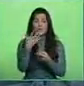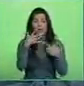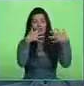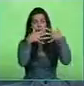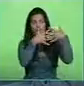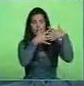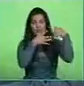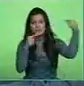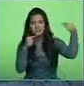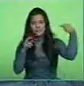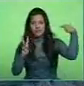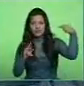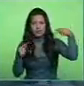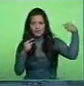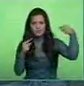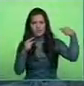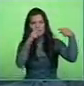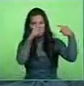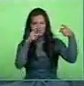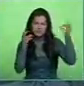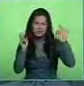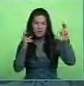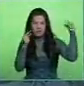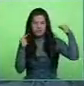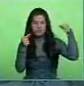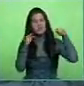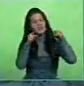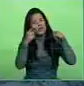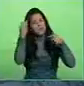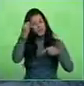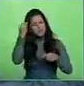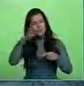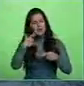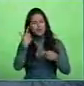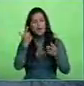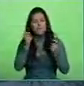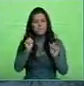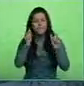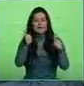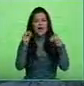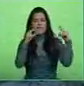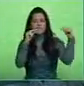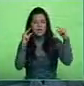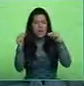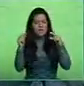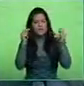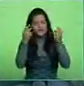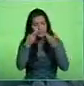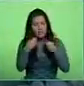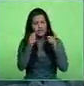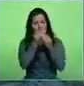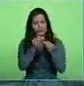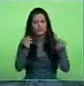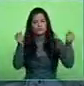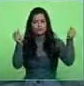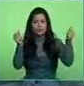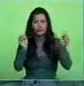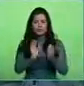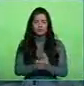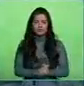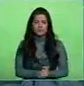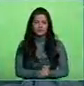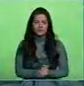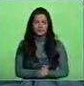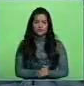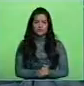Venezuela. So we are neighbors. Podemos trabajarlos como vecinos. Whatever problems that may have been in the past.